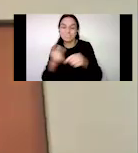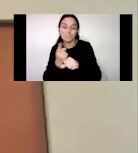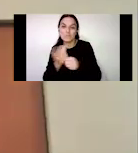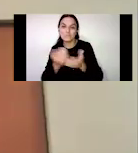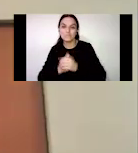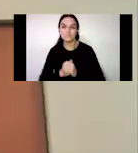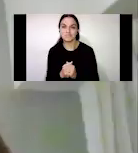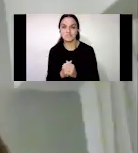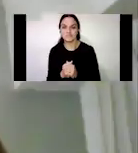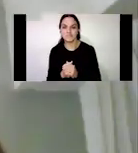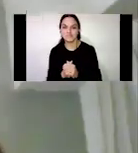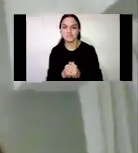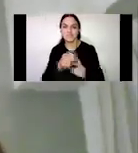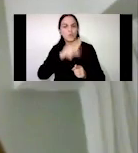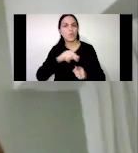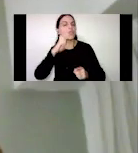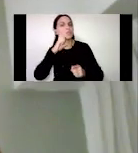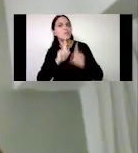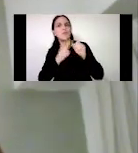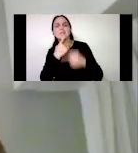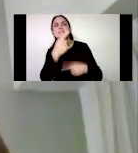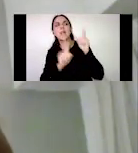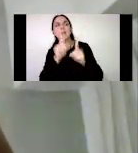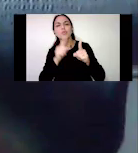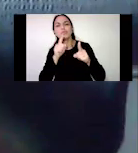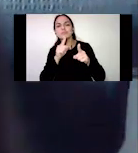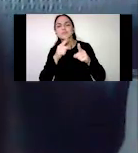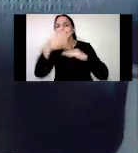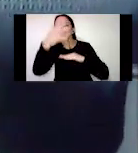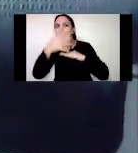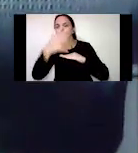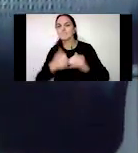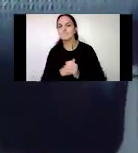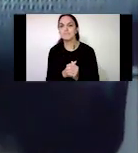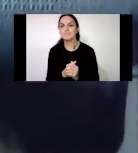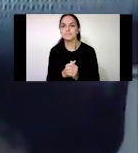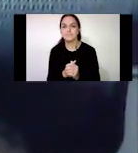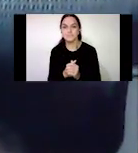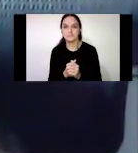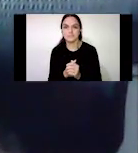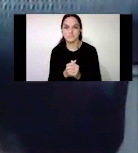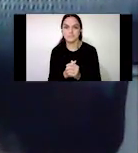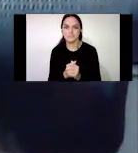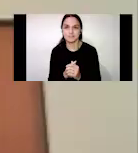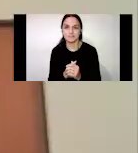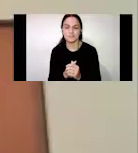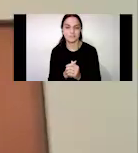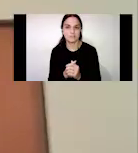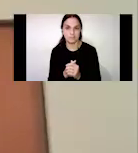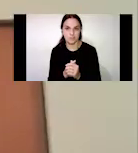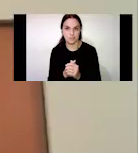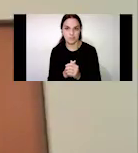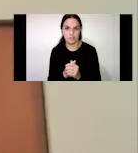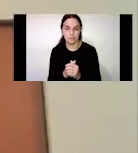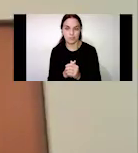Acá 219 dicen, 219, es el código. Ahí tenés, 219. Acá ¿219 no era tenemos ganancias?